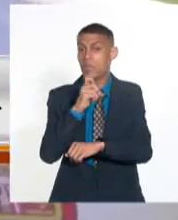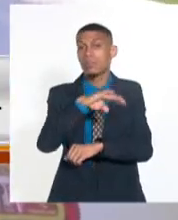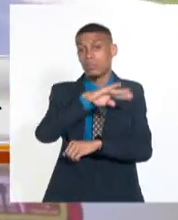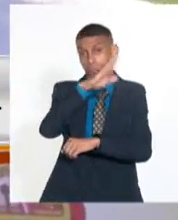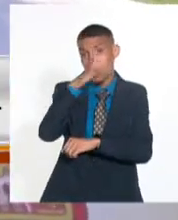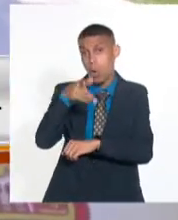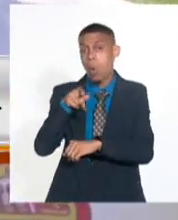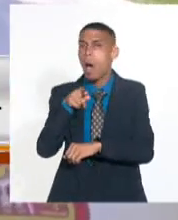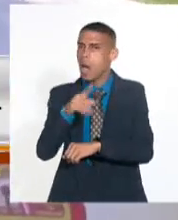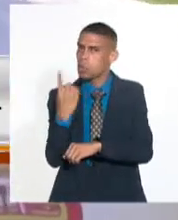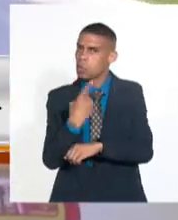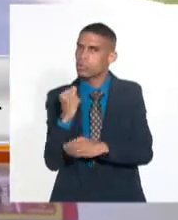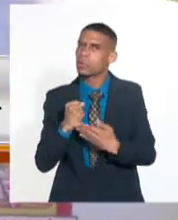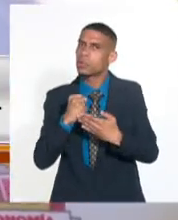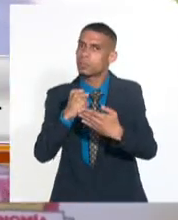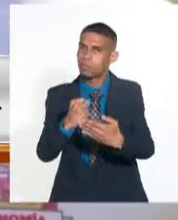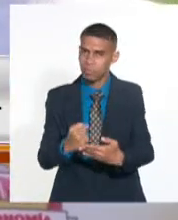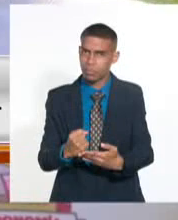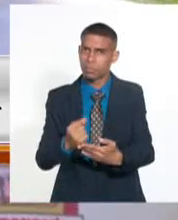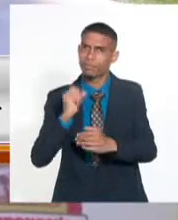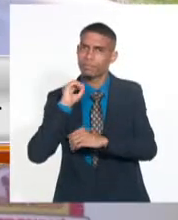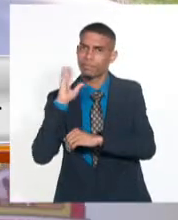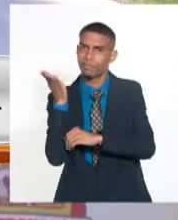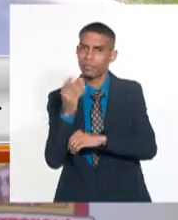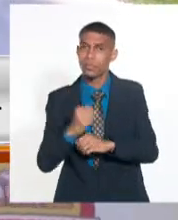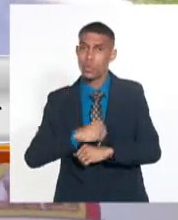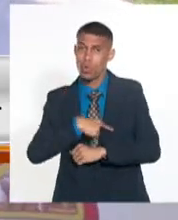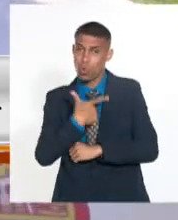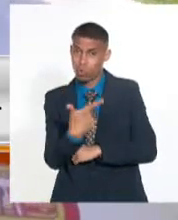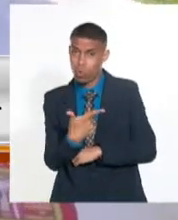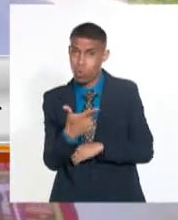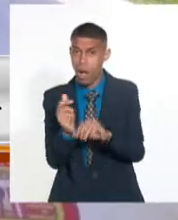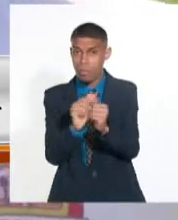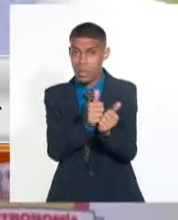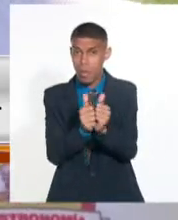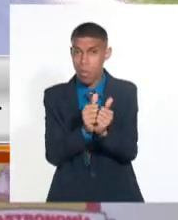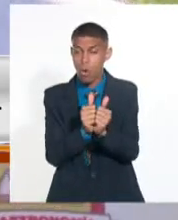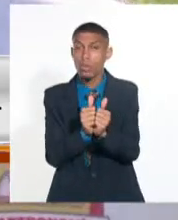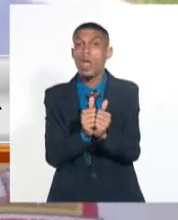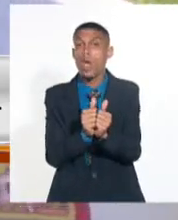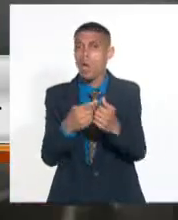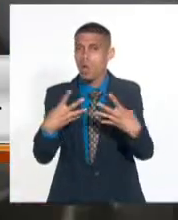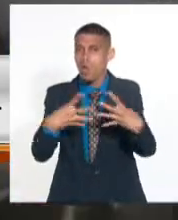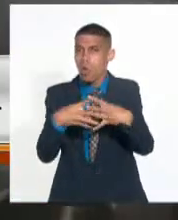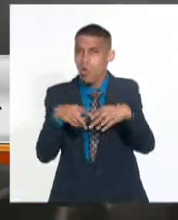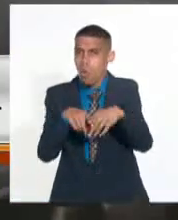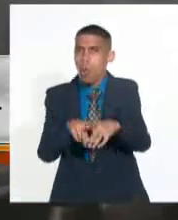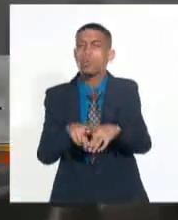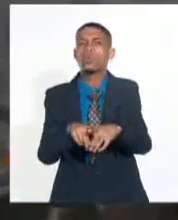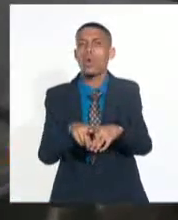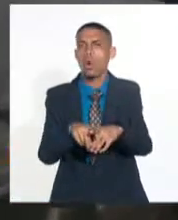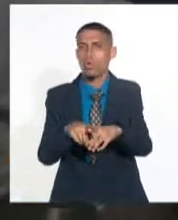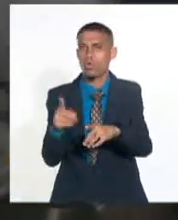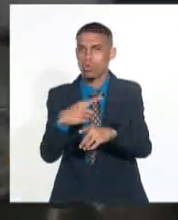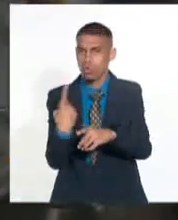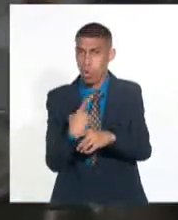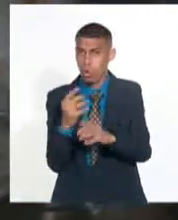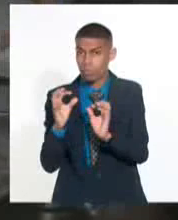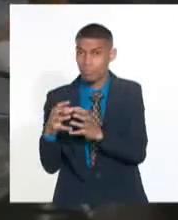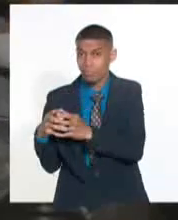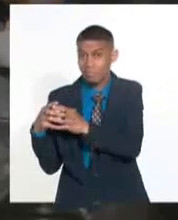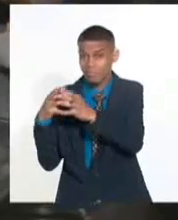y cultura nos hemos dado la tarea de nuestro servicio en la cabecera municipal trasladarlo hasta la población de plantutino